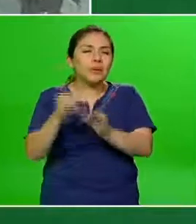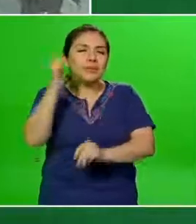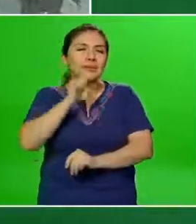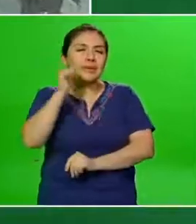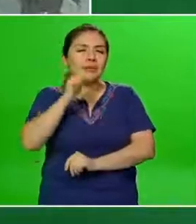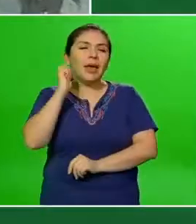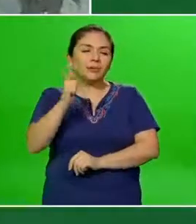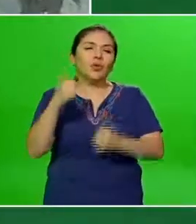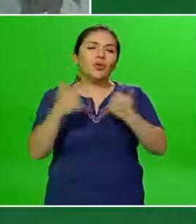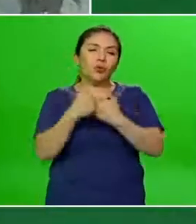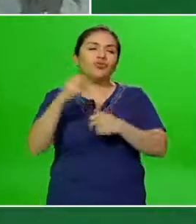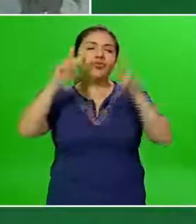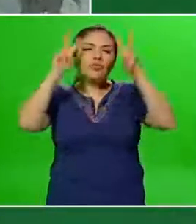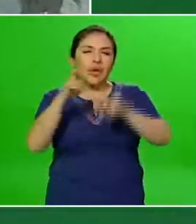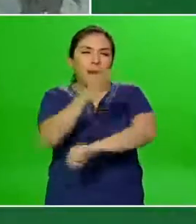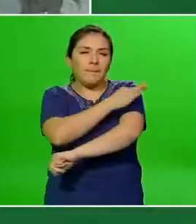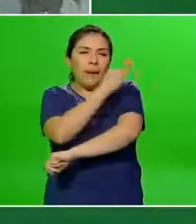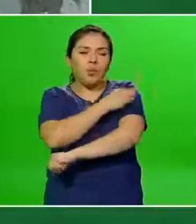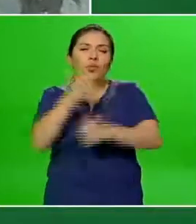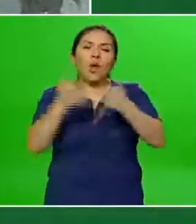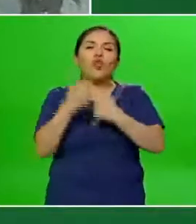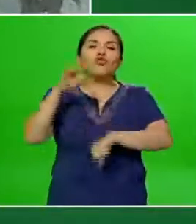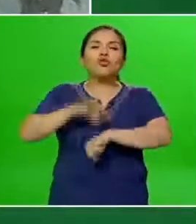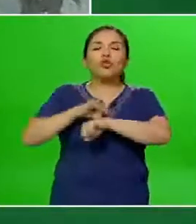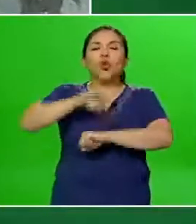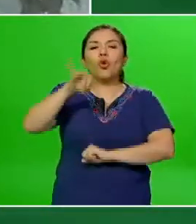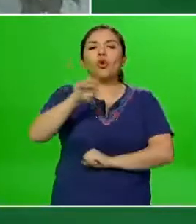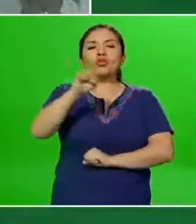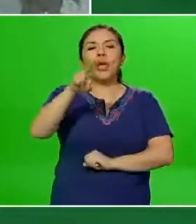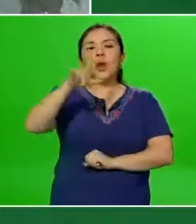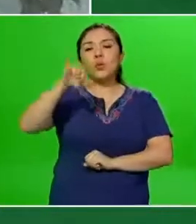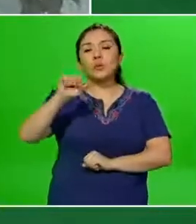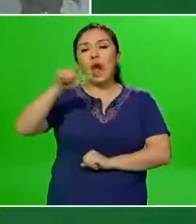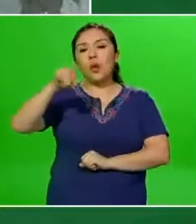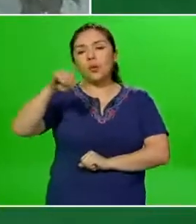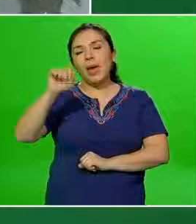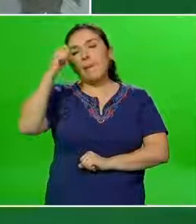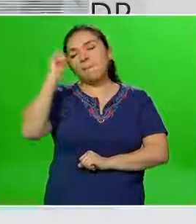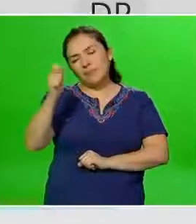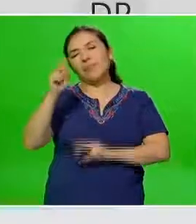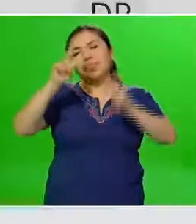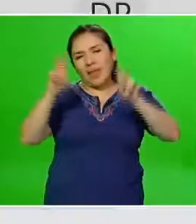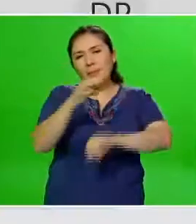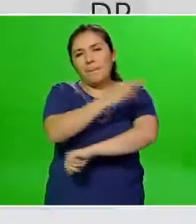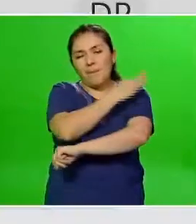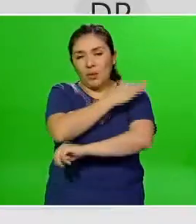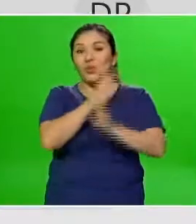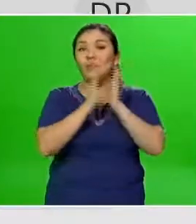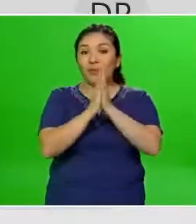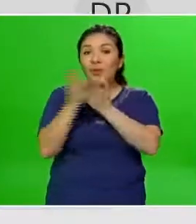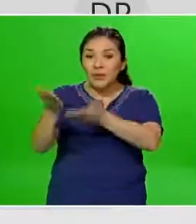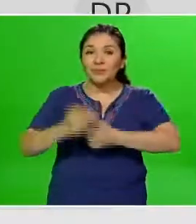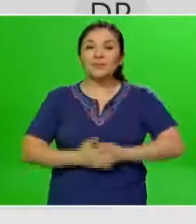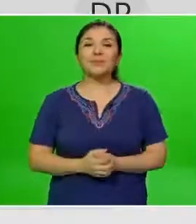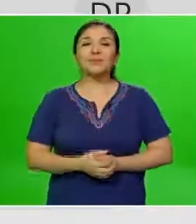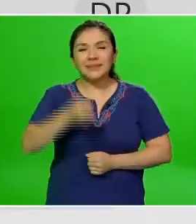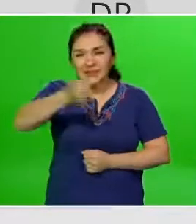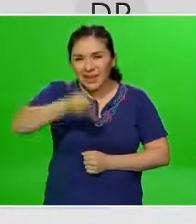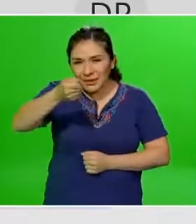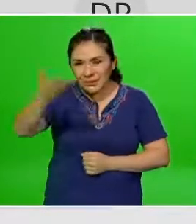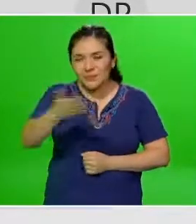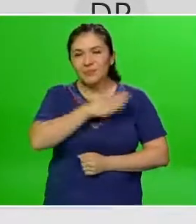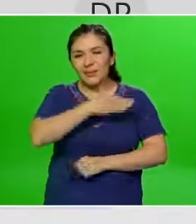José Luis Salomía Segarra, director general de epidemiología del componente de vacunación. Adelante, doctor, lo saludamos.